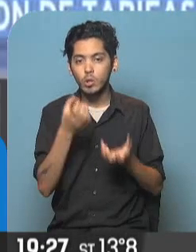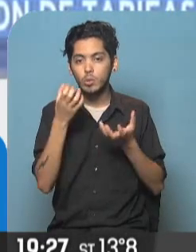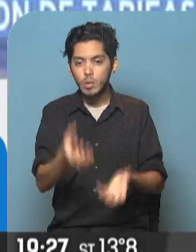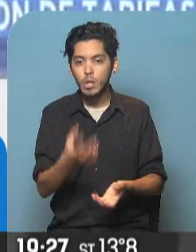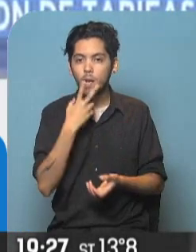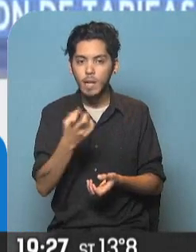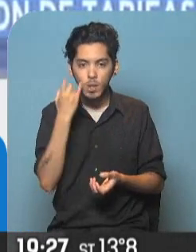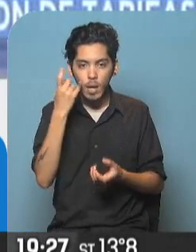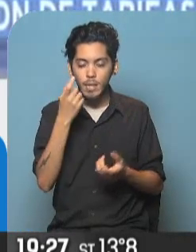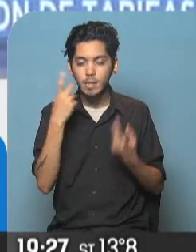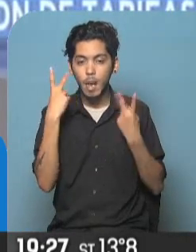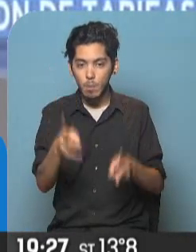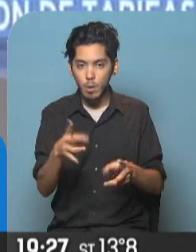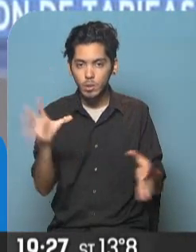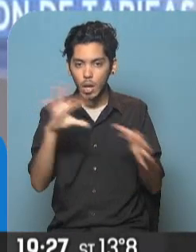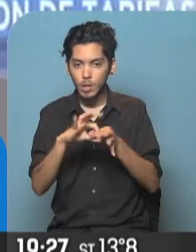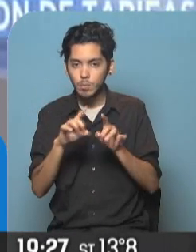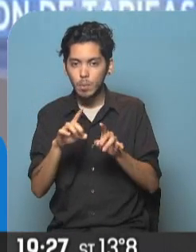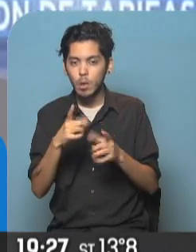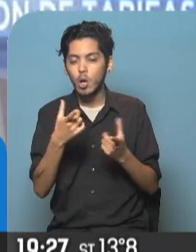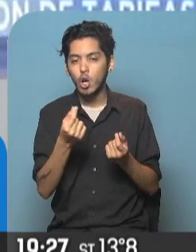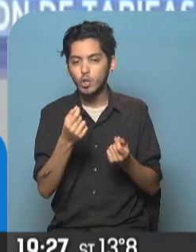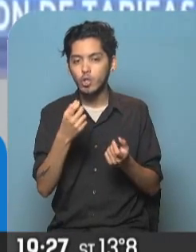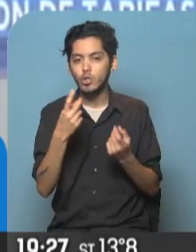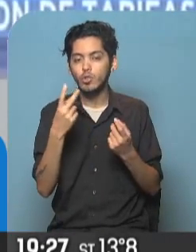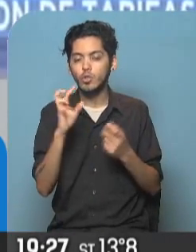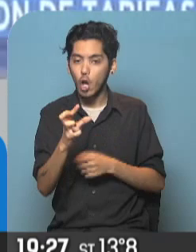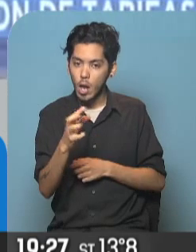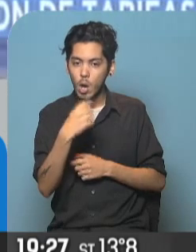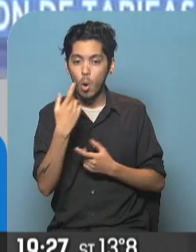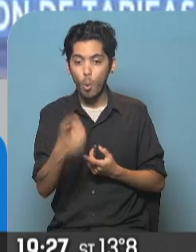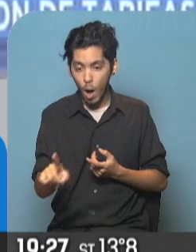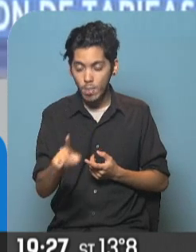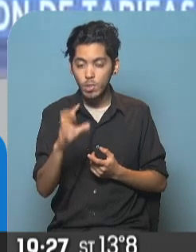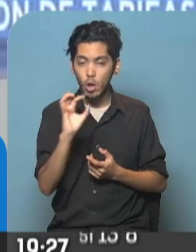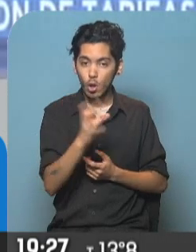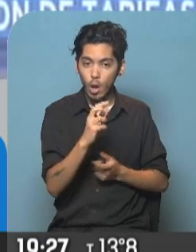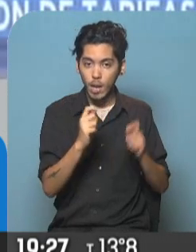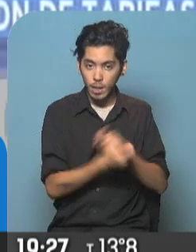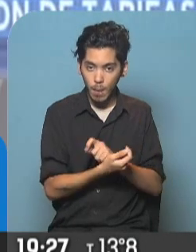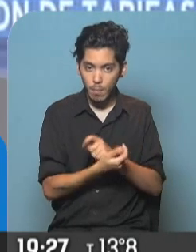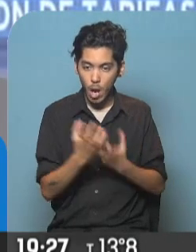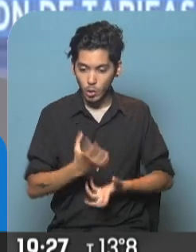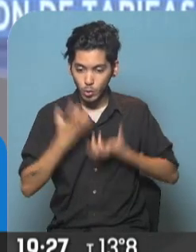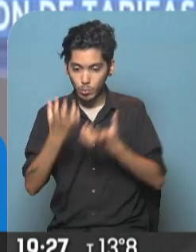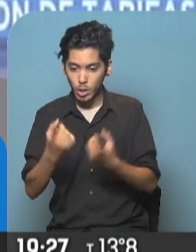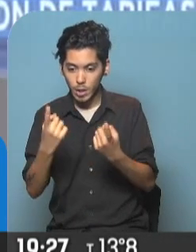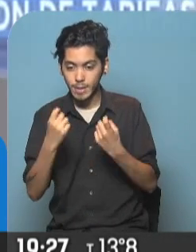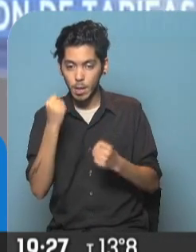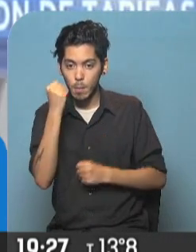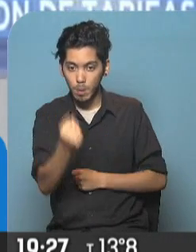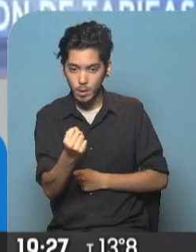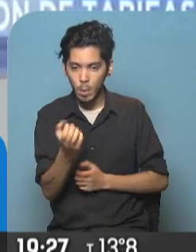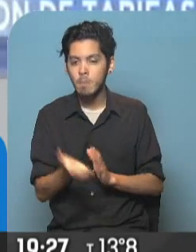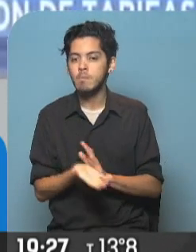transporte está asociado tiene costos en dólares con lo cual cuando se mueve el dólar el subsidio requerido en pesos es más